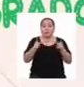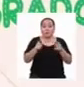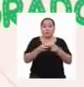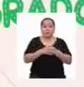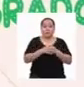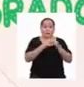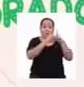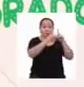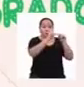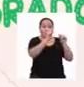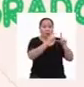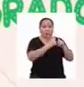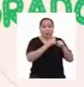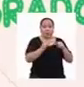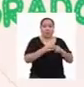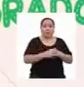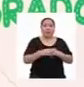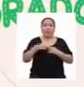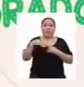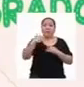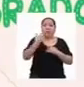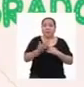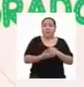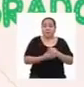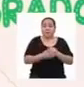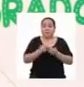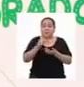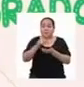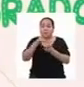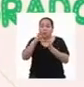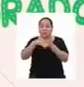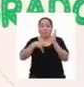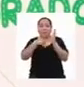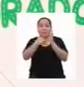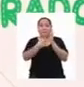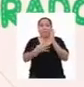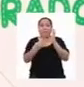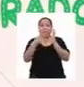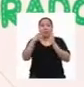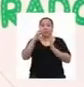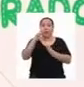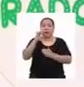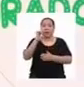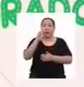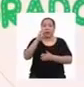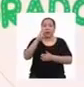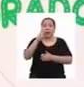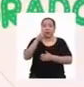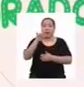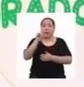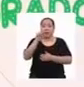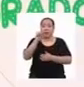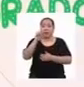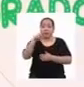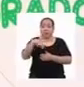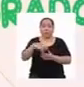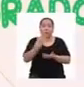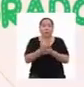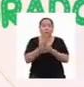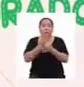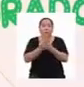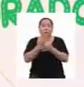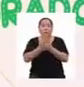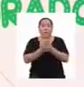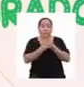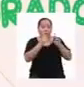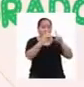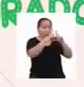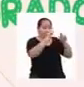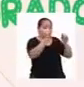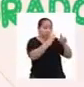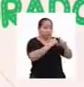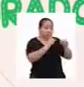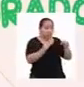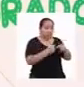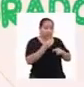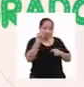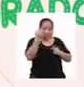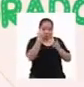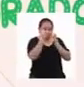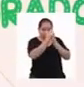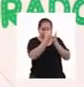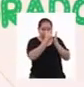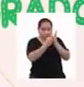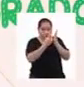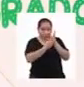Luego, aplicamos nuestra ficha de revisión para verificar si nuestro texto cumplía con cada uno de los